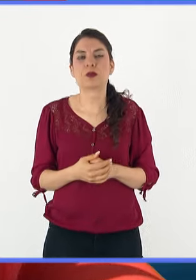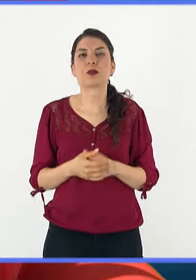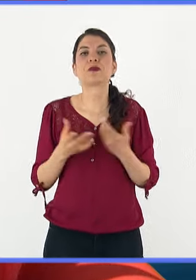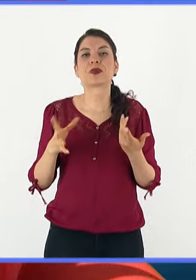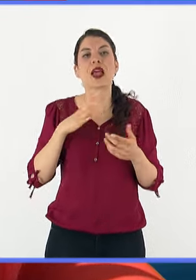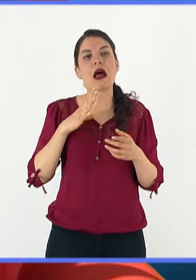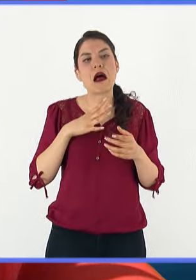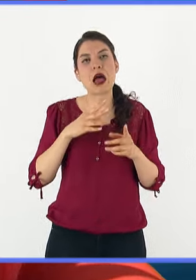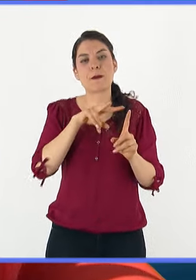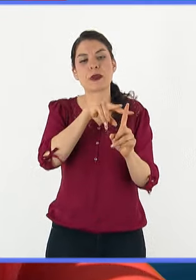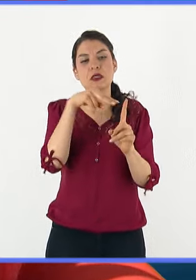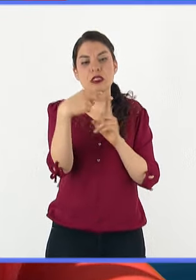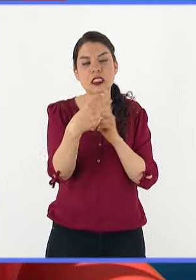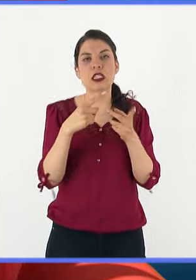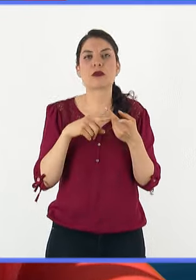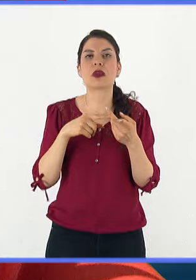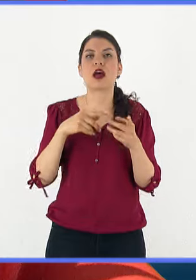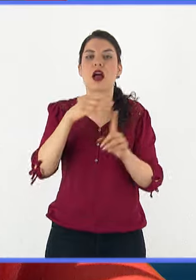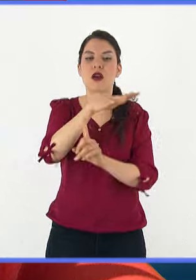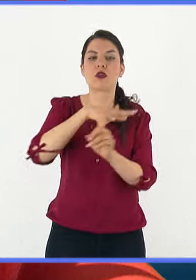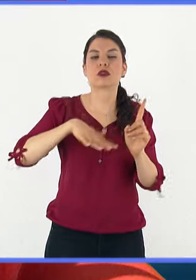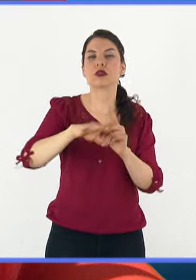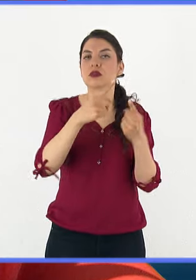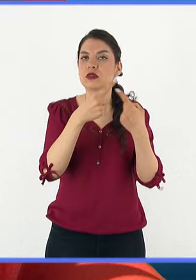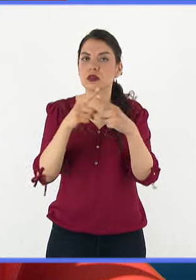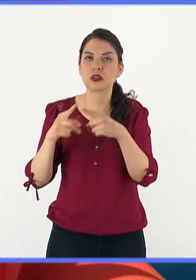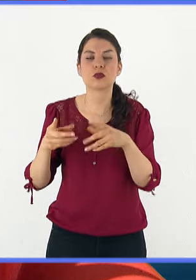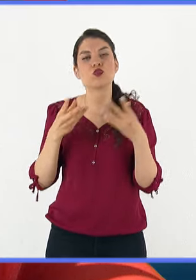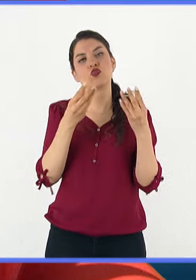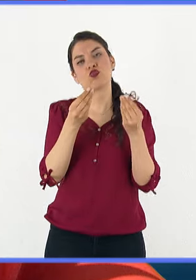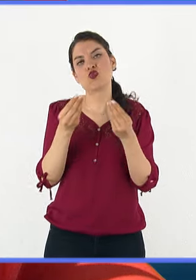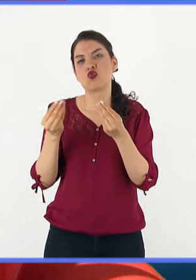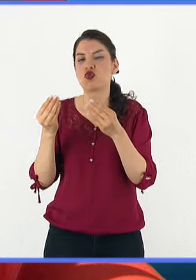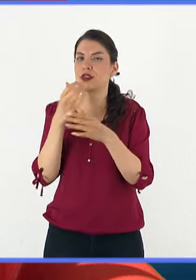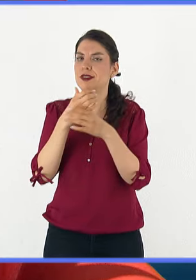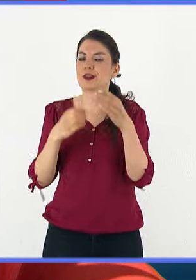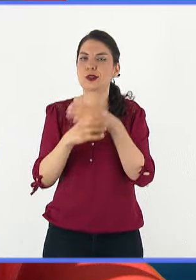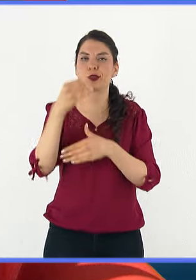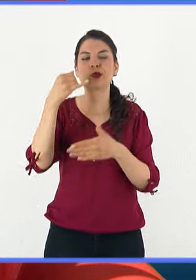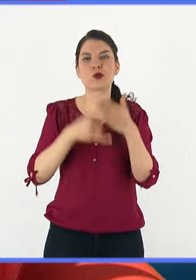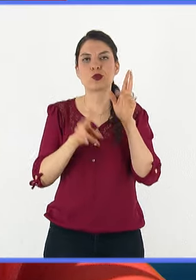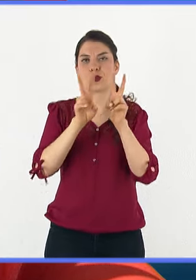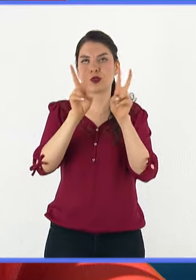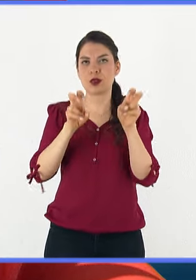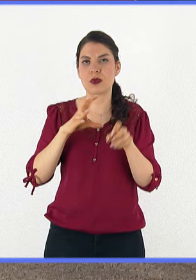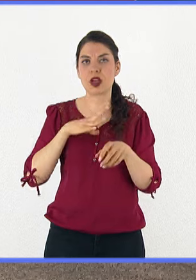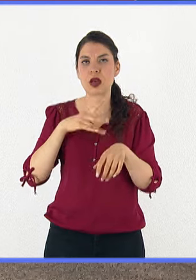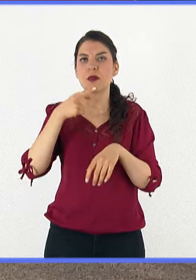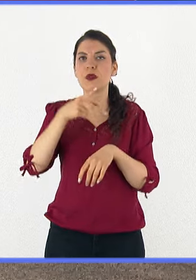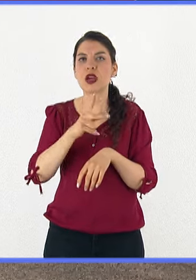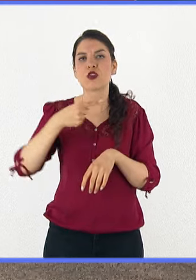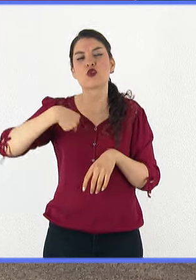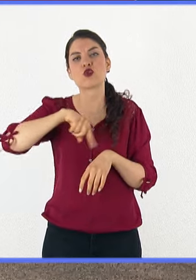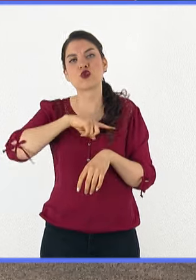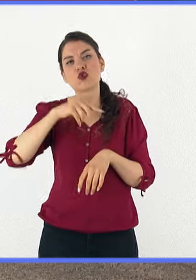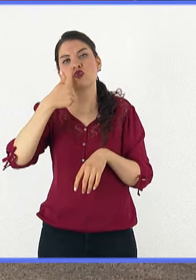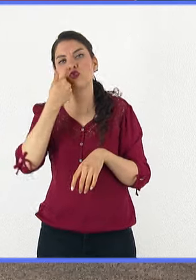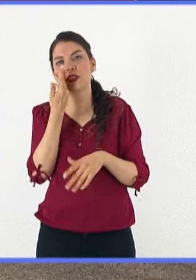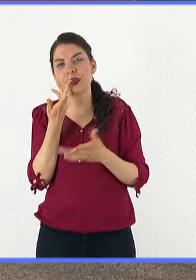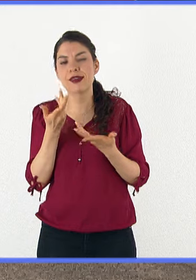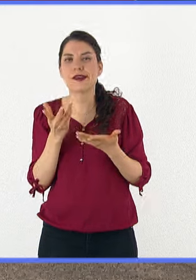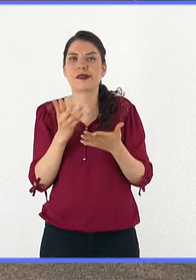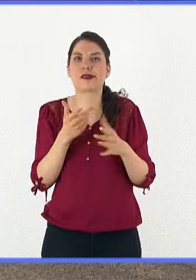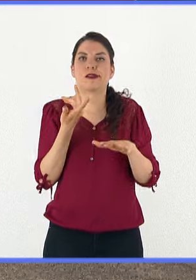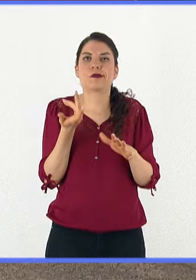realidades distintas percepciones pero hay mucho que hablar y de lo que tendríamos que estar hablando es entonces del combate a la impunidad y a la corrupción para